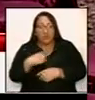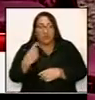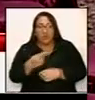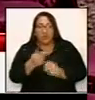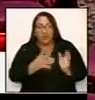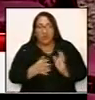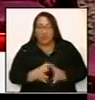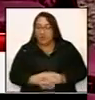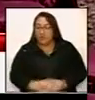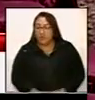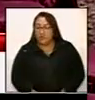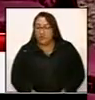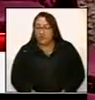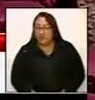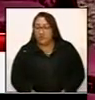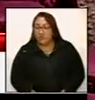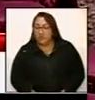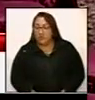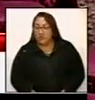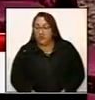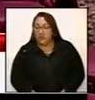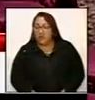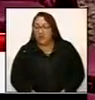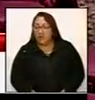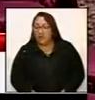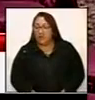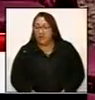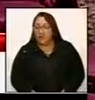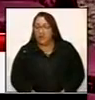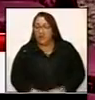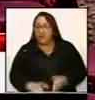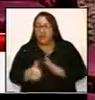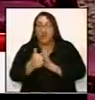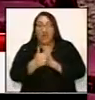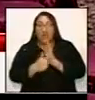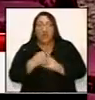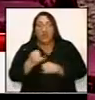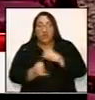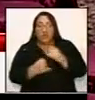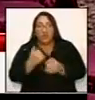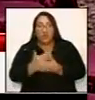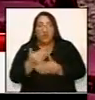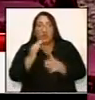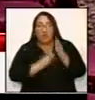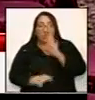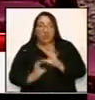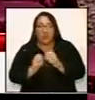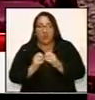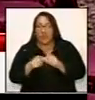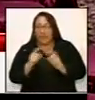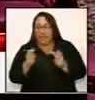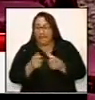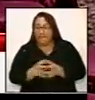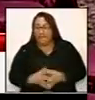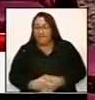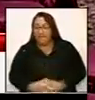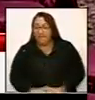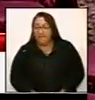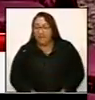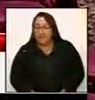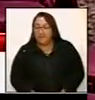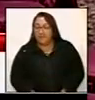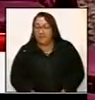financiamientos externos a diferentes instituciones que después terminan teniendo agendas internacionales, que es lo que preocupa en todo caso a la comisión. Y